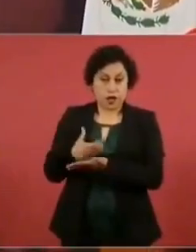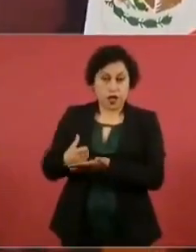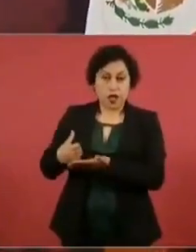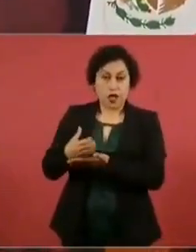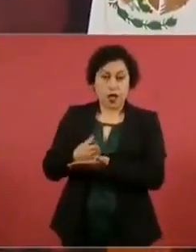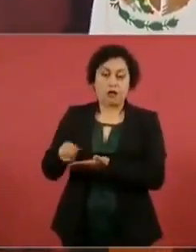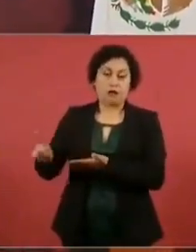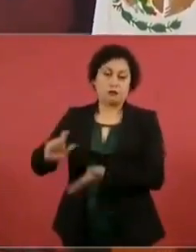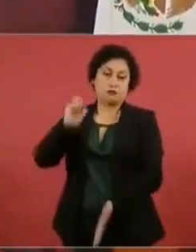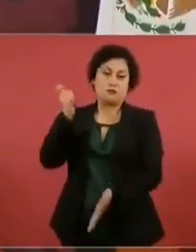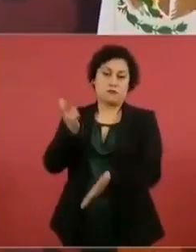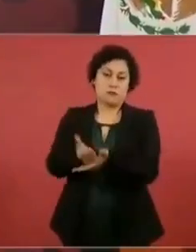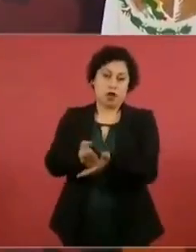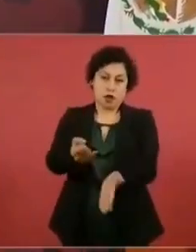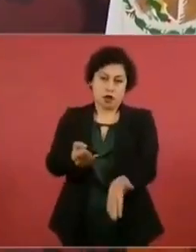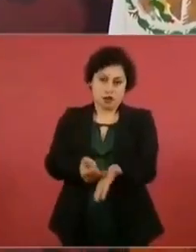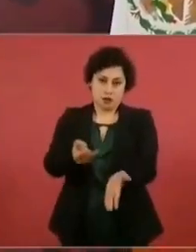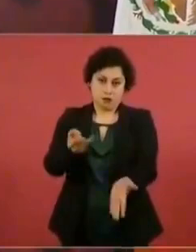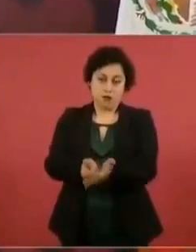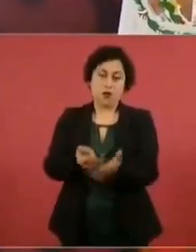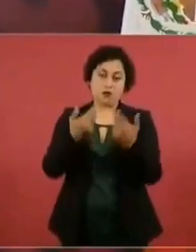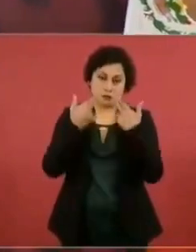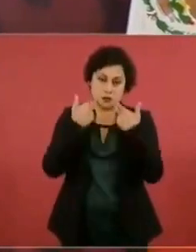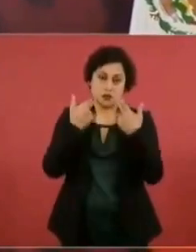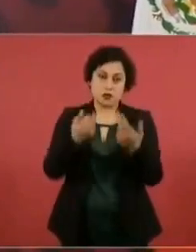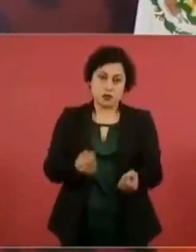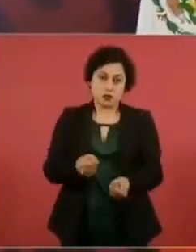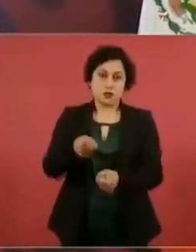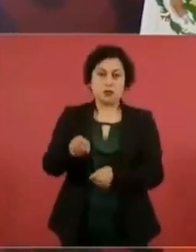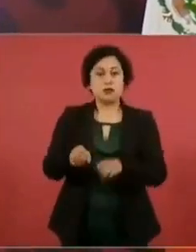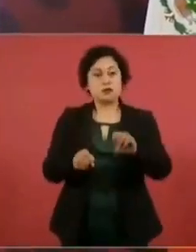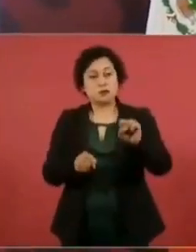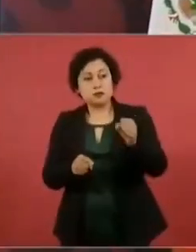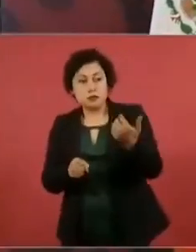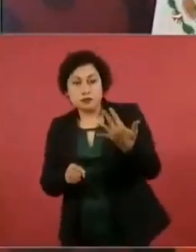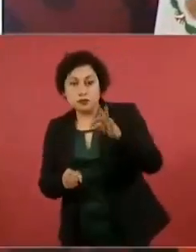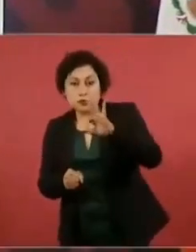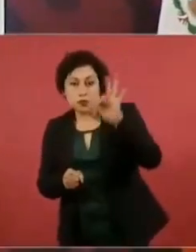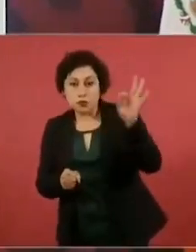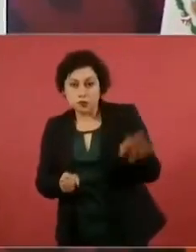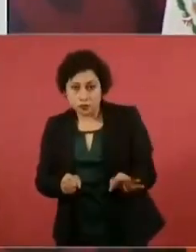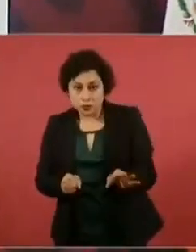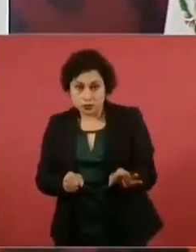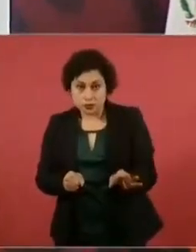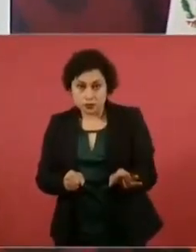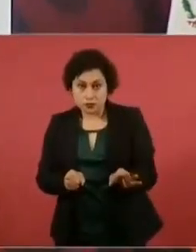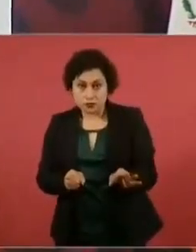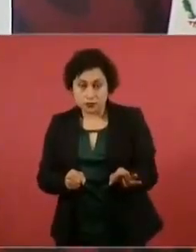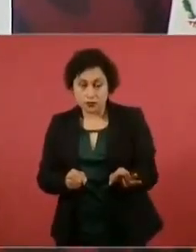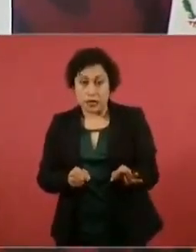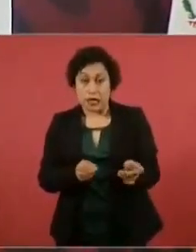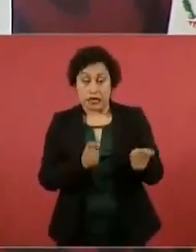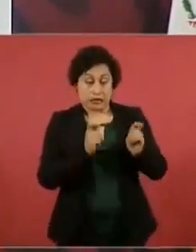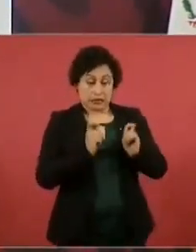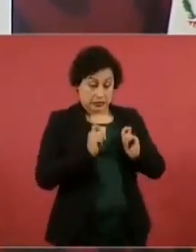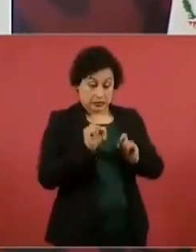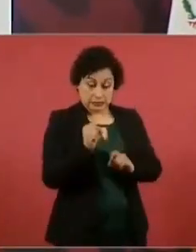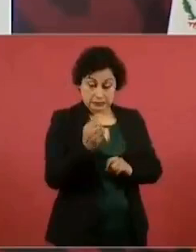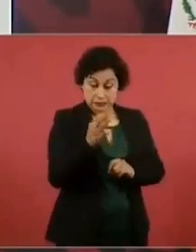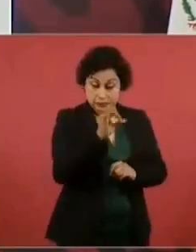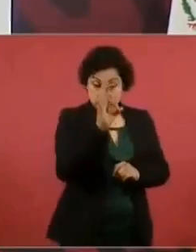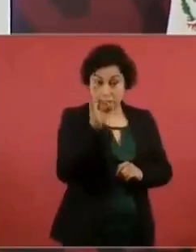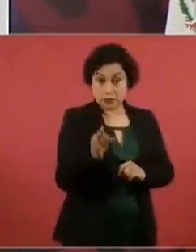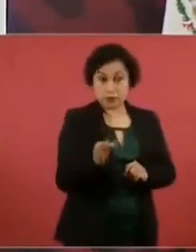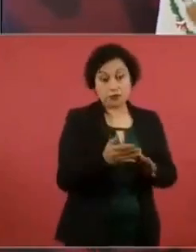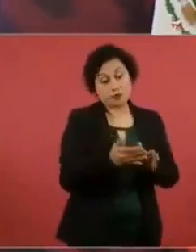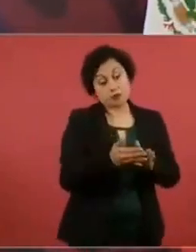Hacienda que era del 65 Por cuánto entramos y ahora es el 30 pero